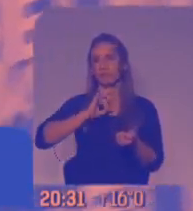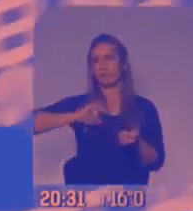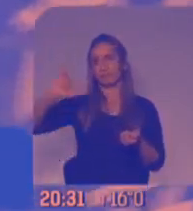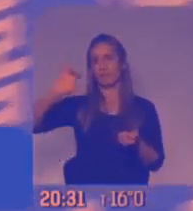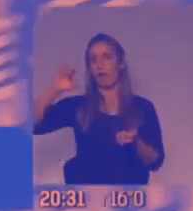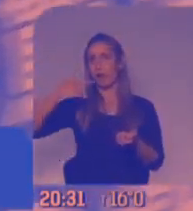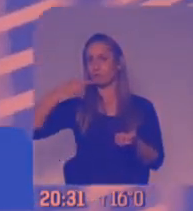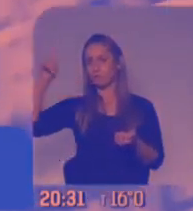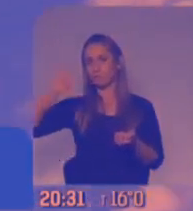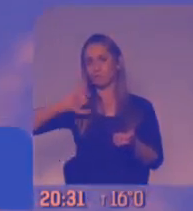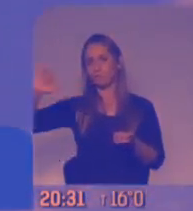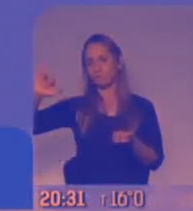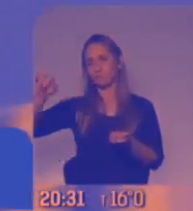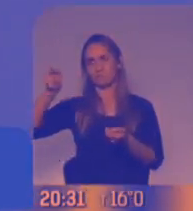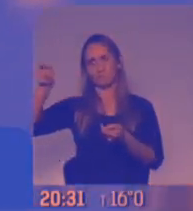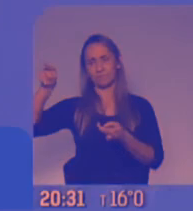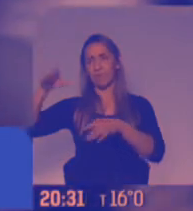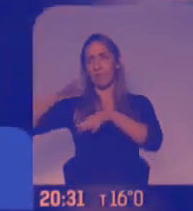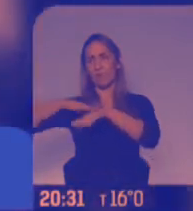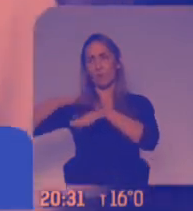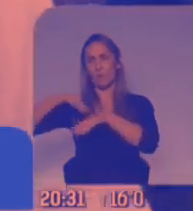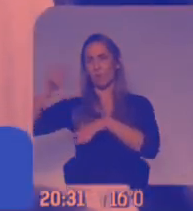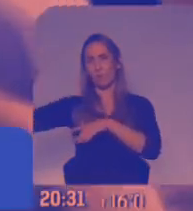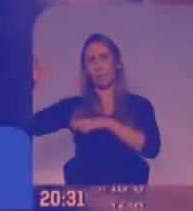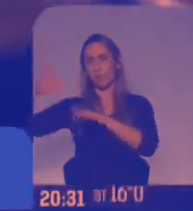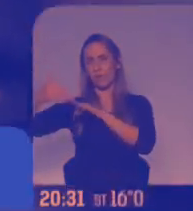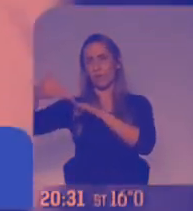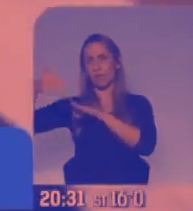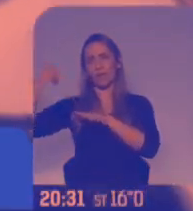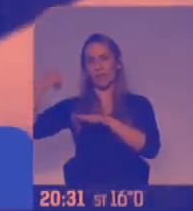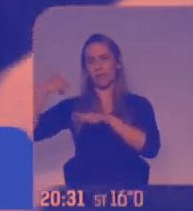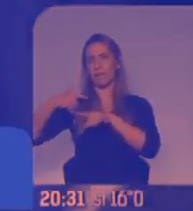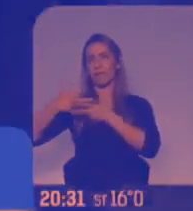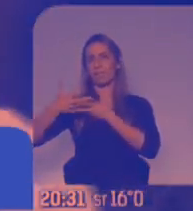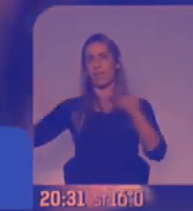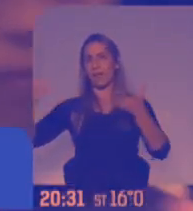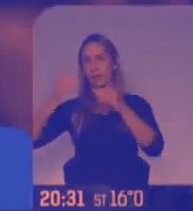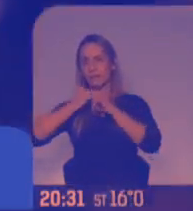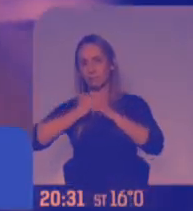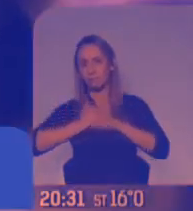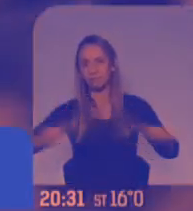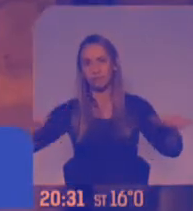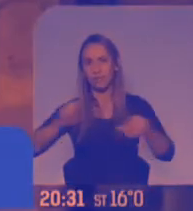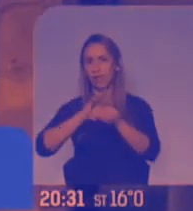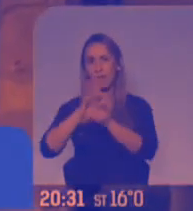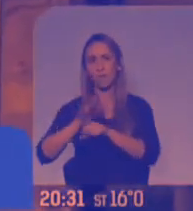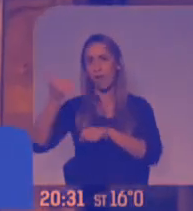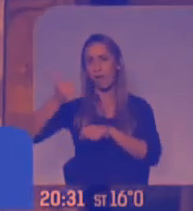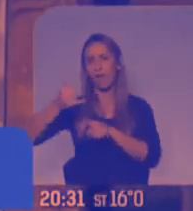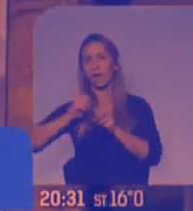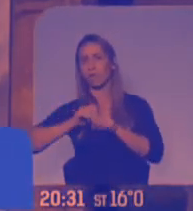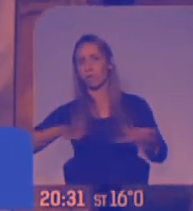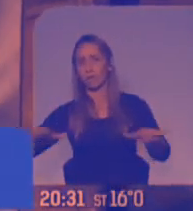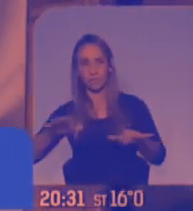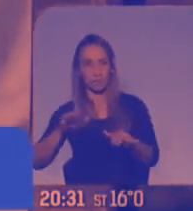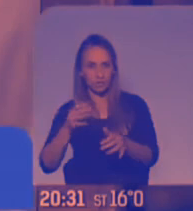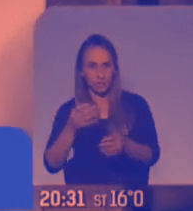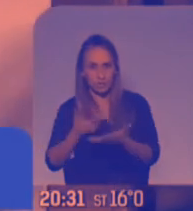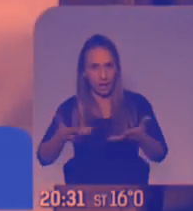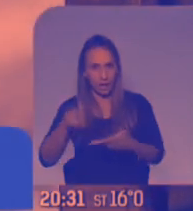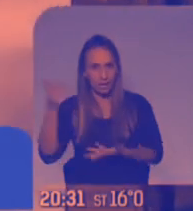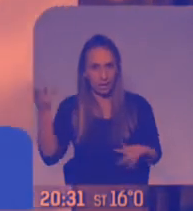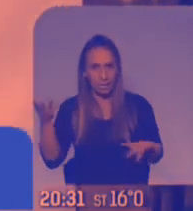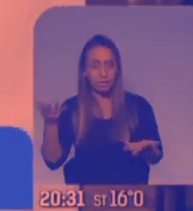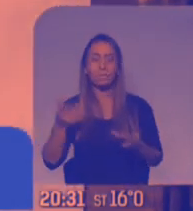6 fallecidos hasta el momento. Según el reporte de la isla, la mayor parte de pacientes que dieron positivo eran personas que habían regresado de lugares